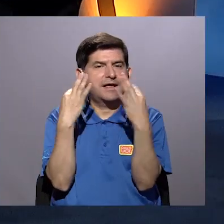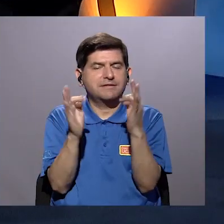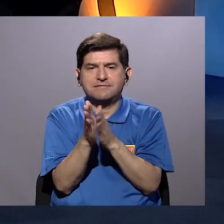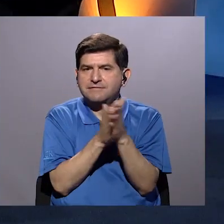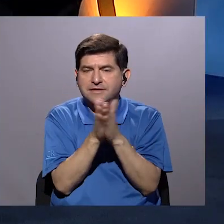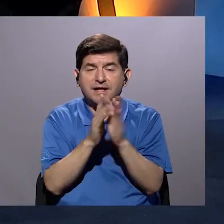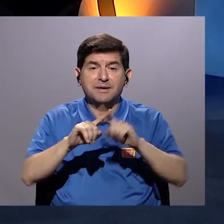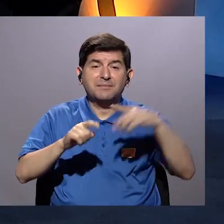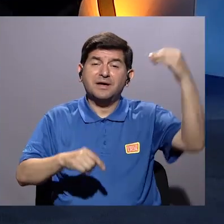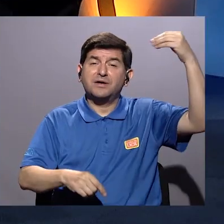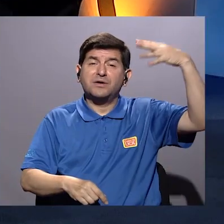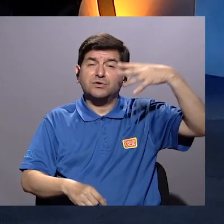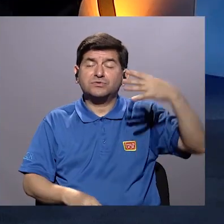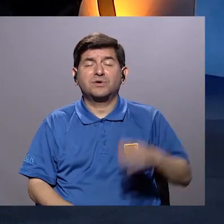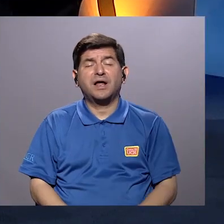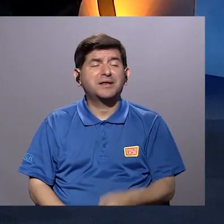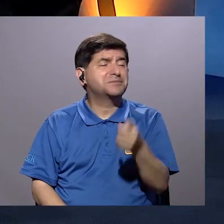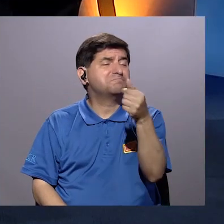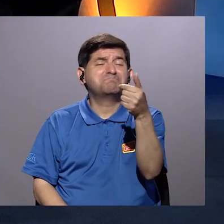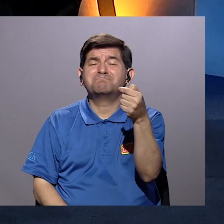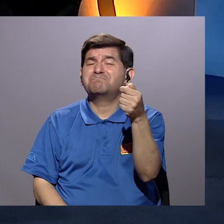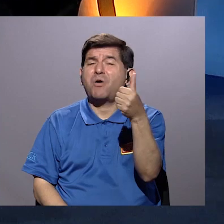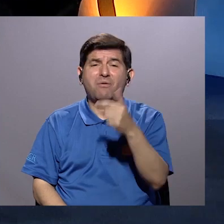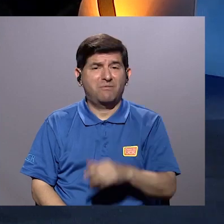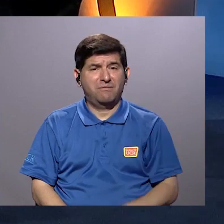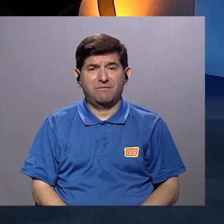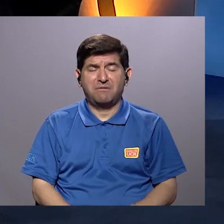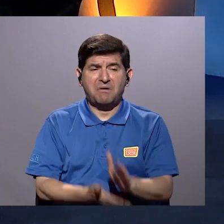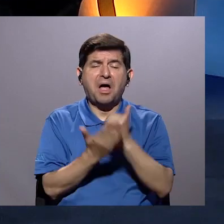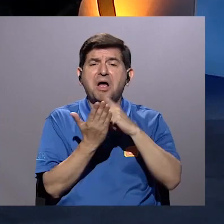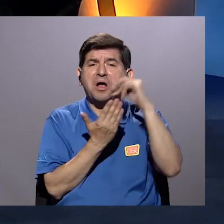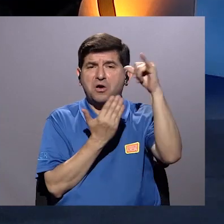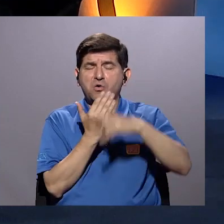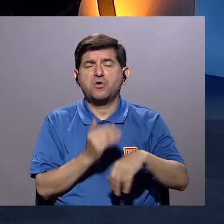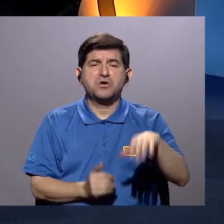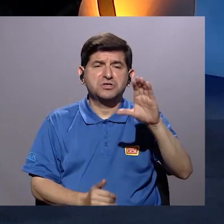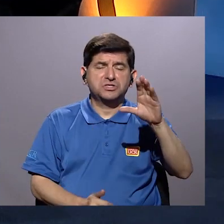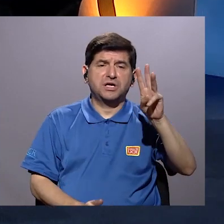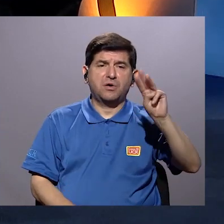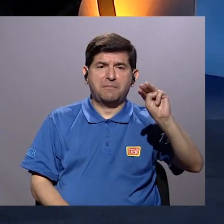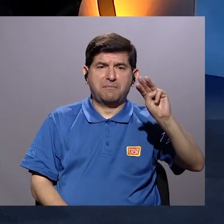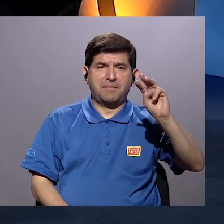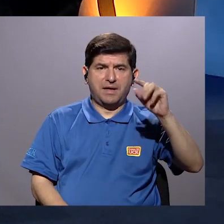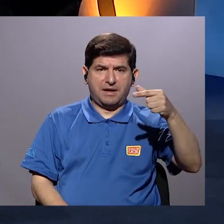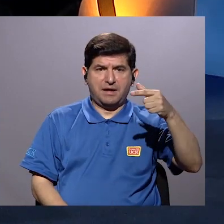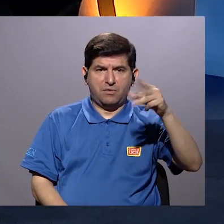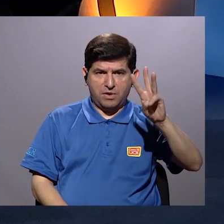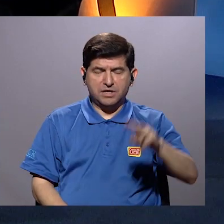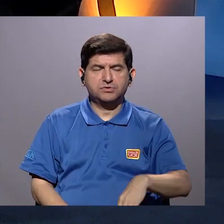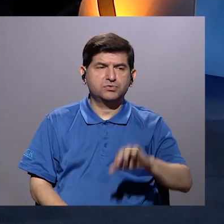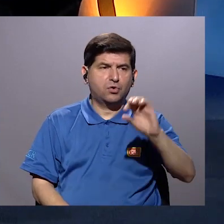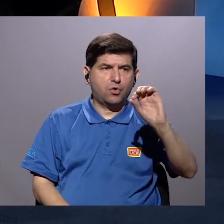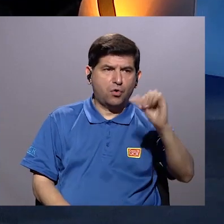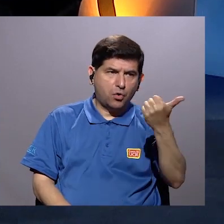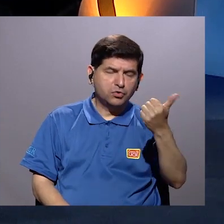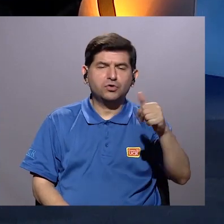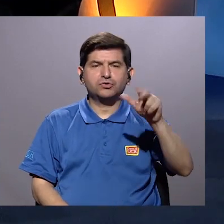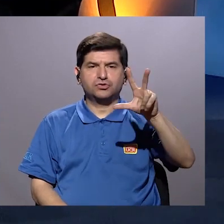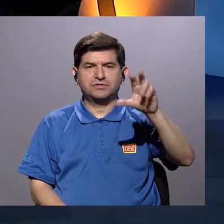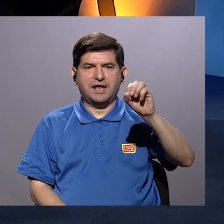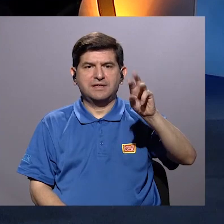pero la solar ahora apenas es incipiente. Hay algunos proyectos de 5 megavatios, algunos de 30 megavatios en otros